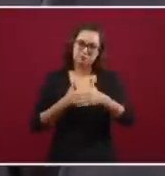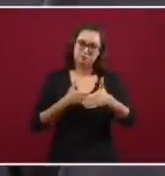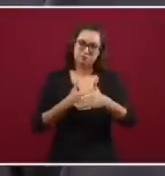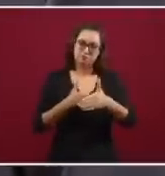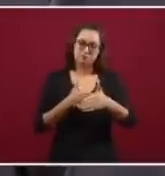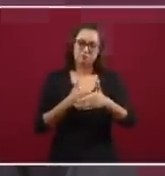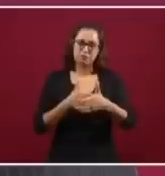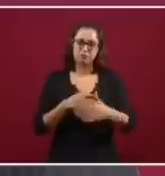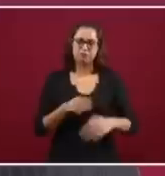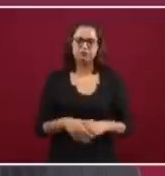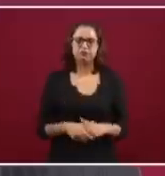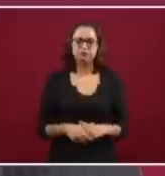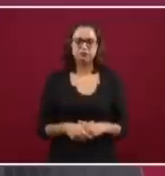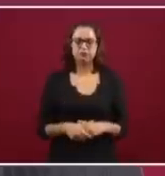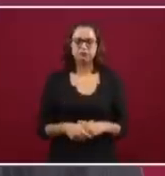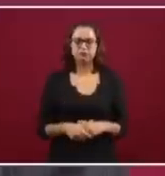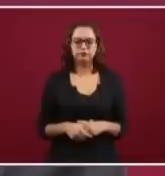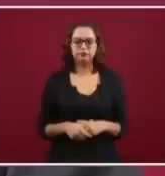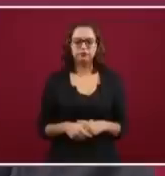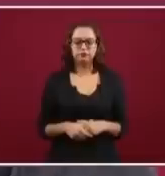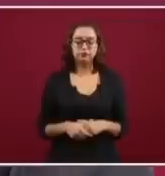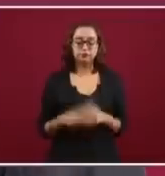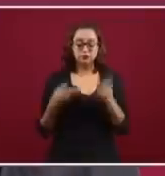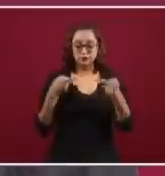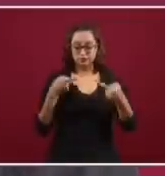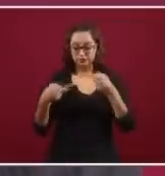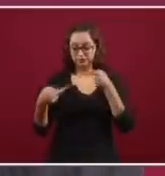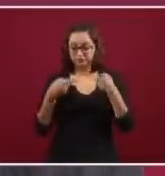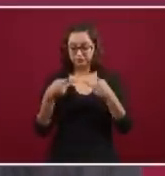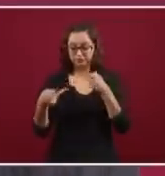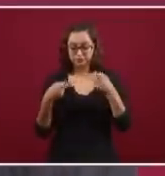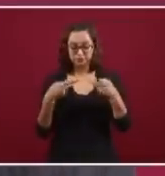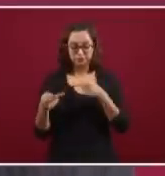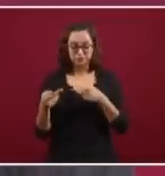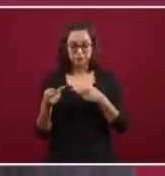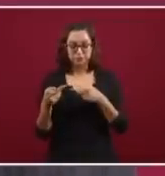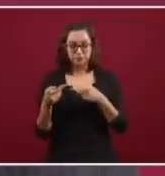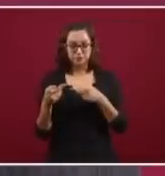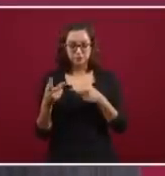estas armas y el plan para